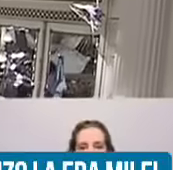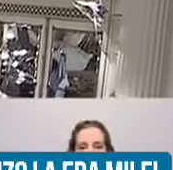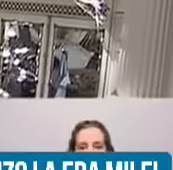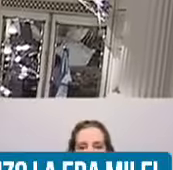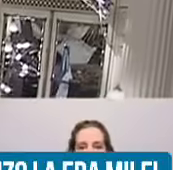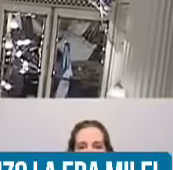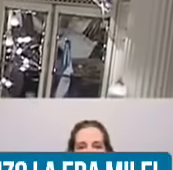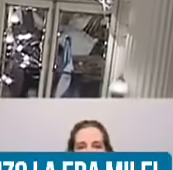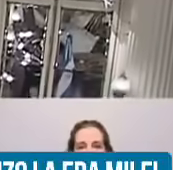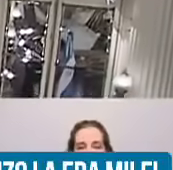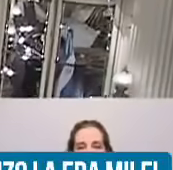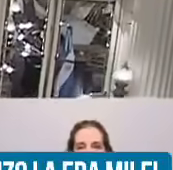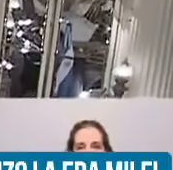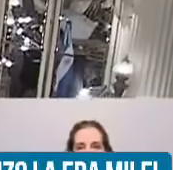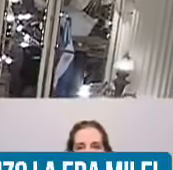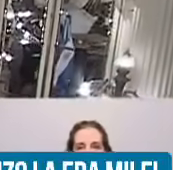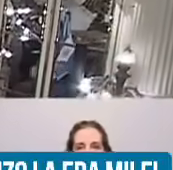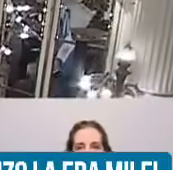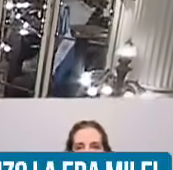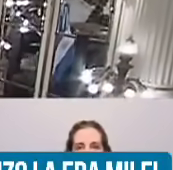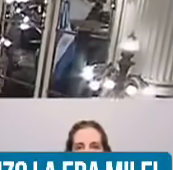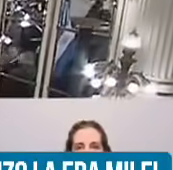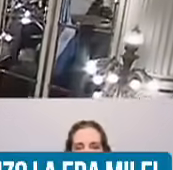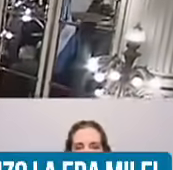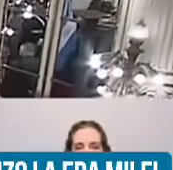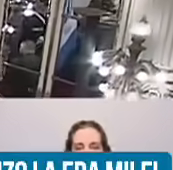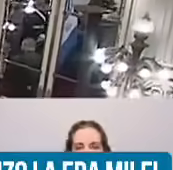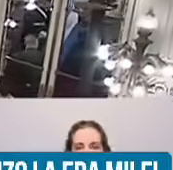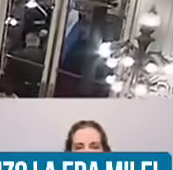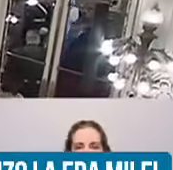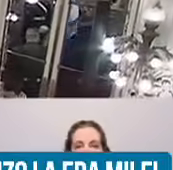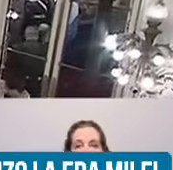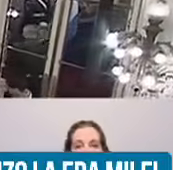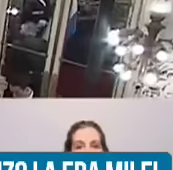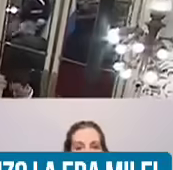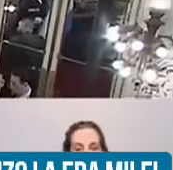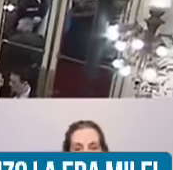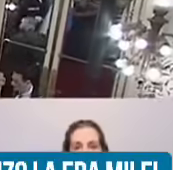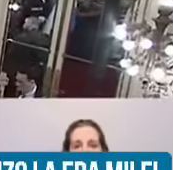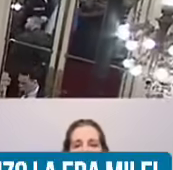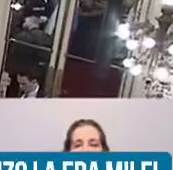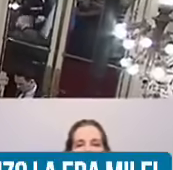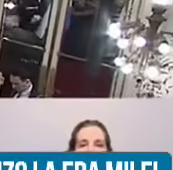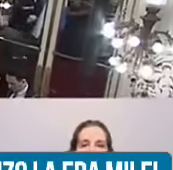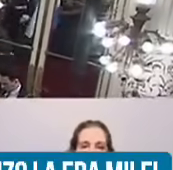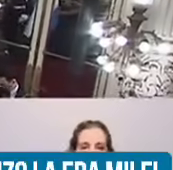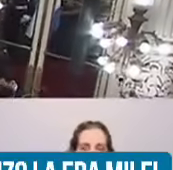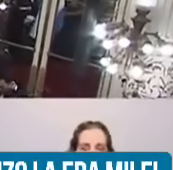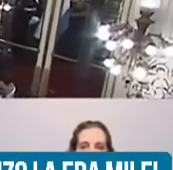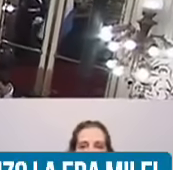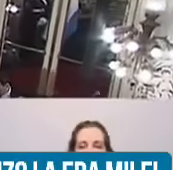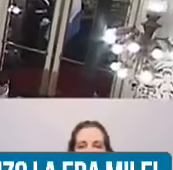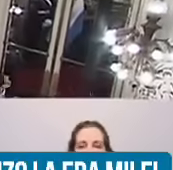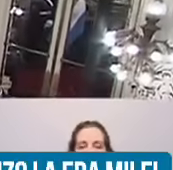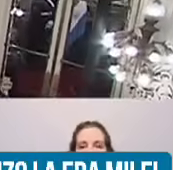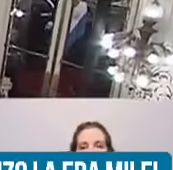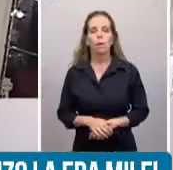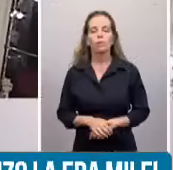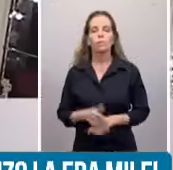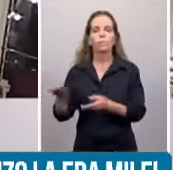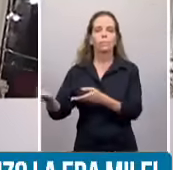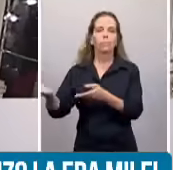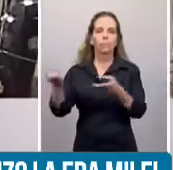más a Trump que a Milei. Muchísimo más. Yo creo que ¿sabés qué creo? En un punto, obviamente que es discutible, me parece